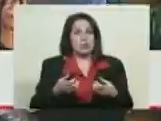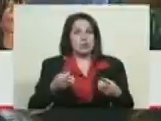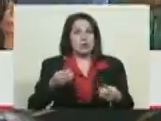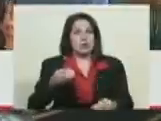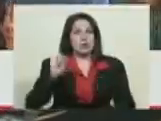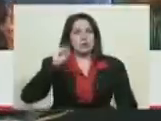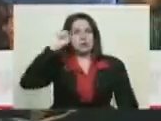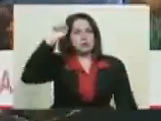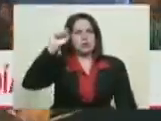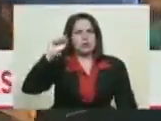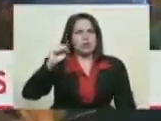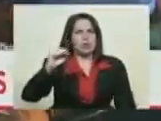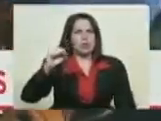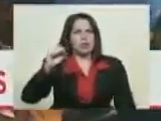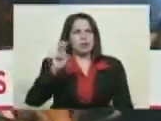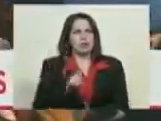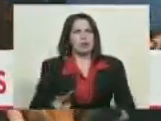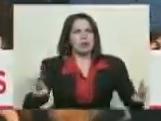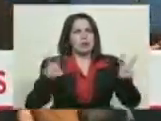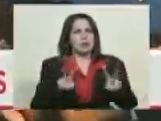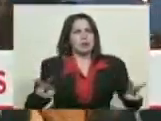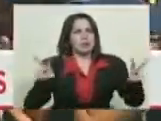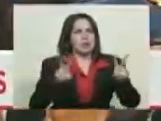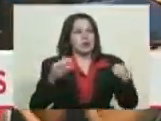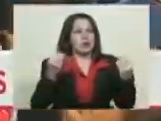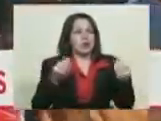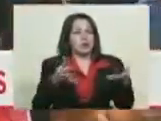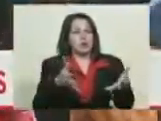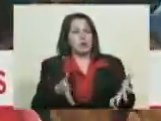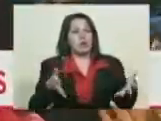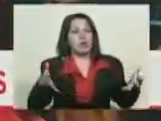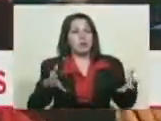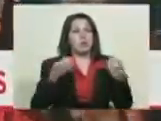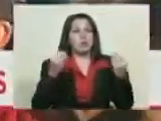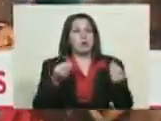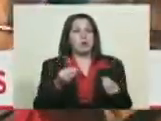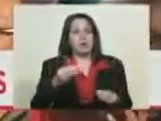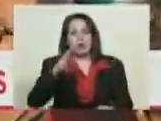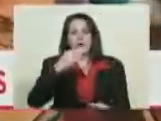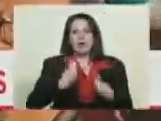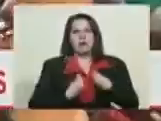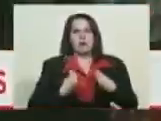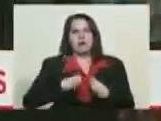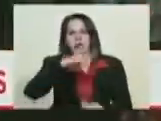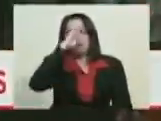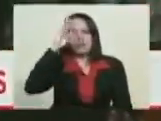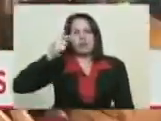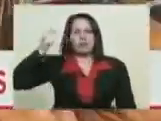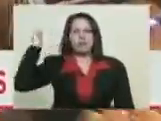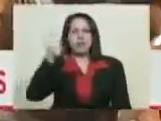victoria. ¡Que viva Diosdado Cabello Rondón! ¡Adiós rogando!